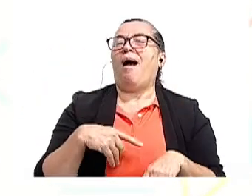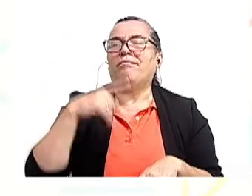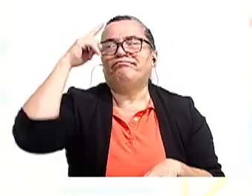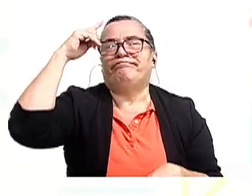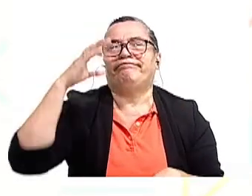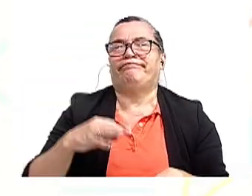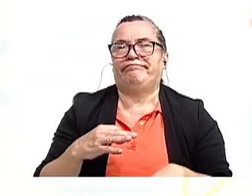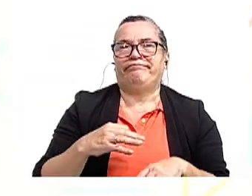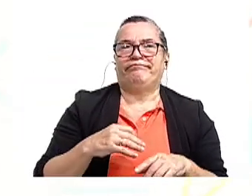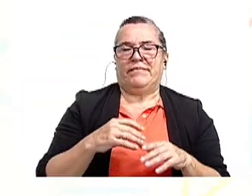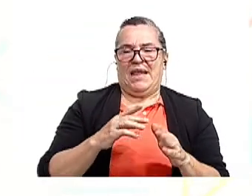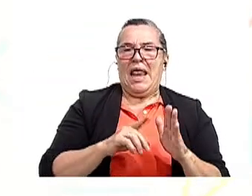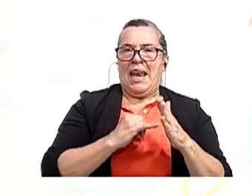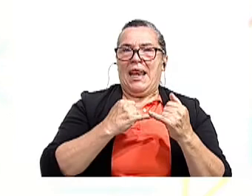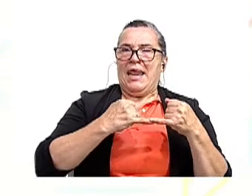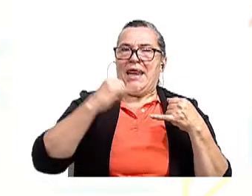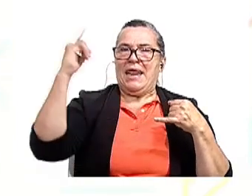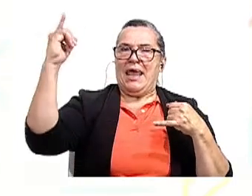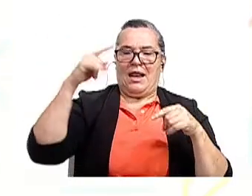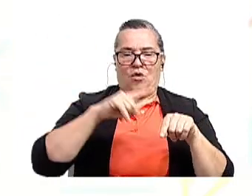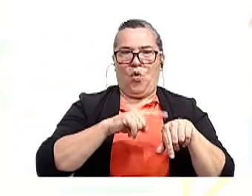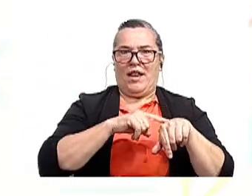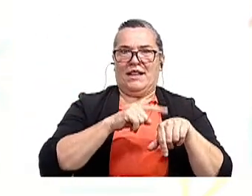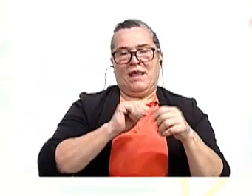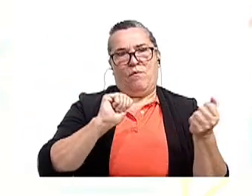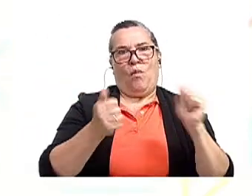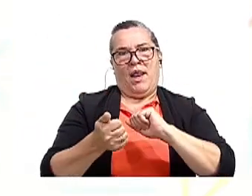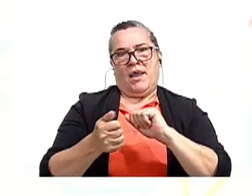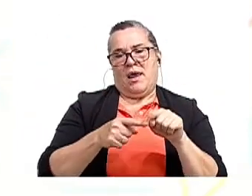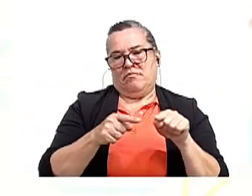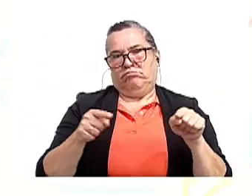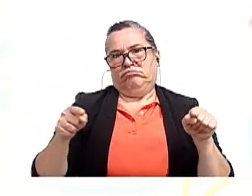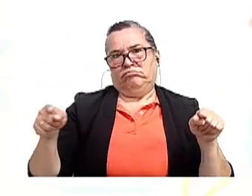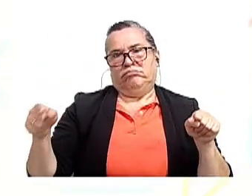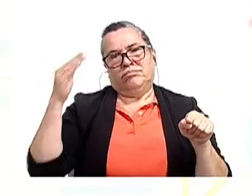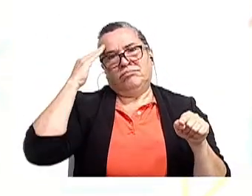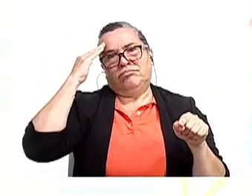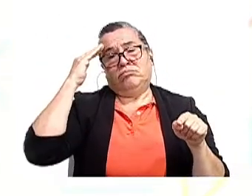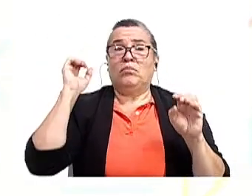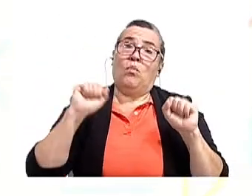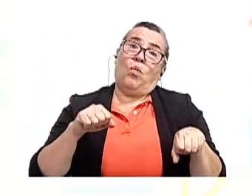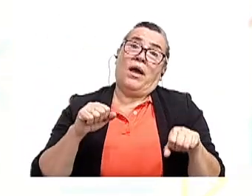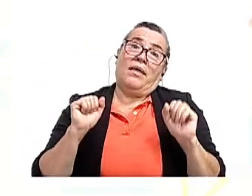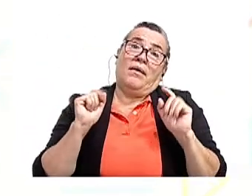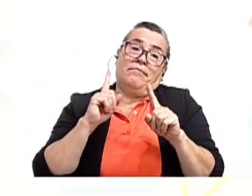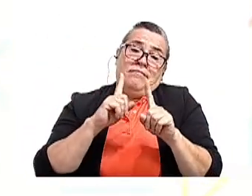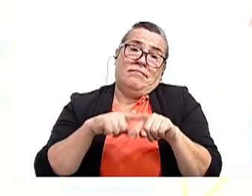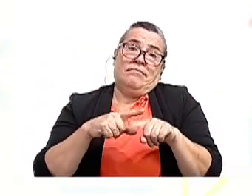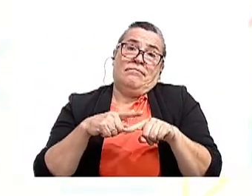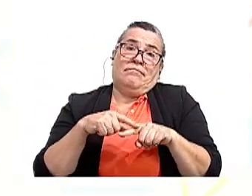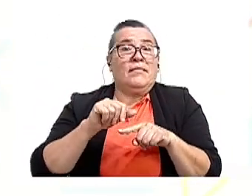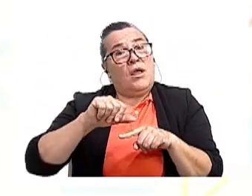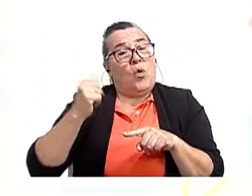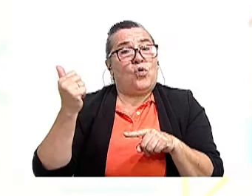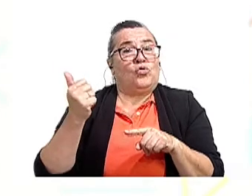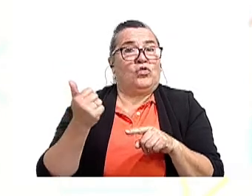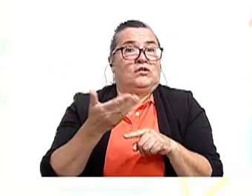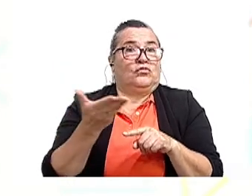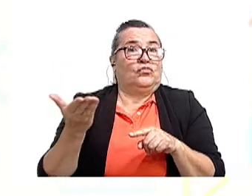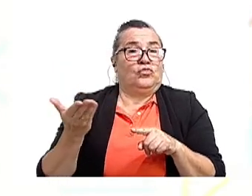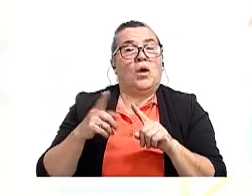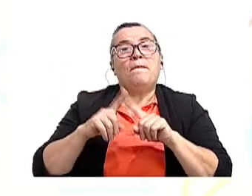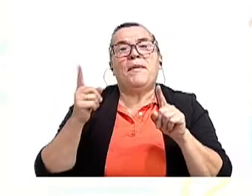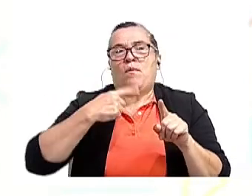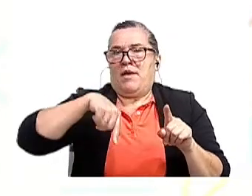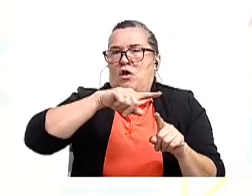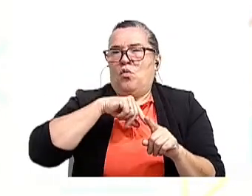varía linealmente con respecto al tiempo, ¿de acuerdo? Aunque sabemos que puede depender de otros factores. Pero para